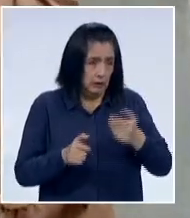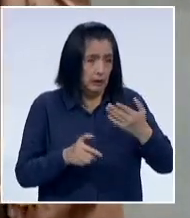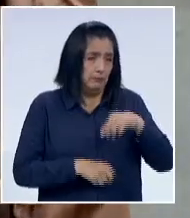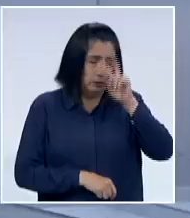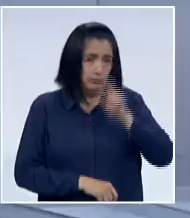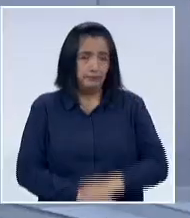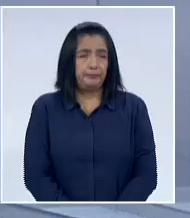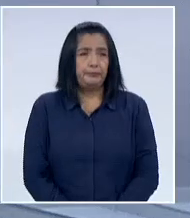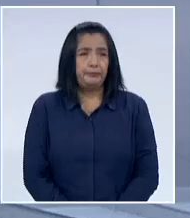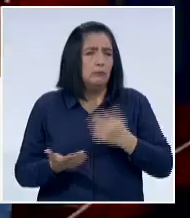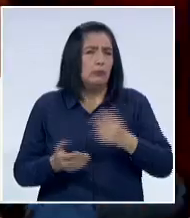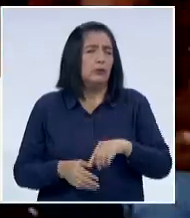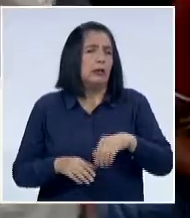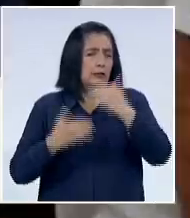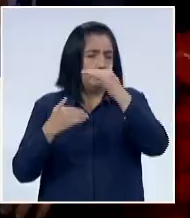país.